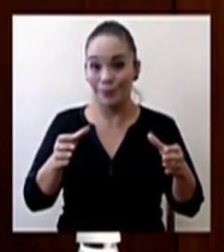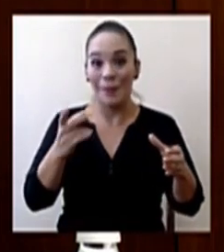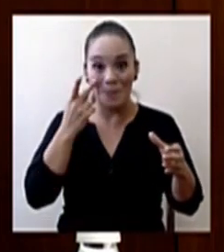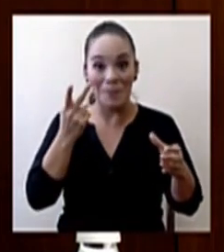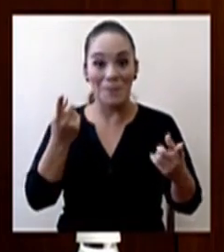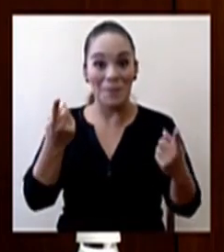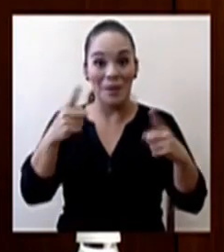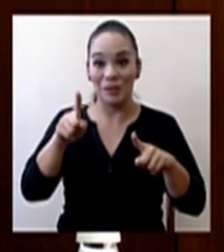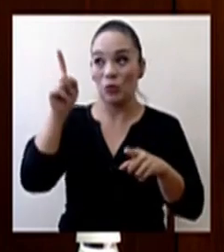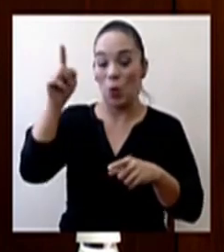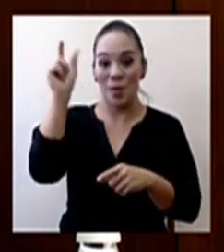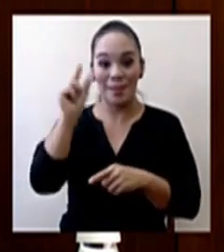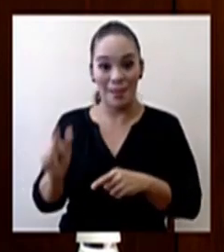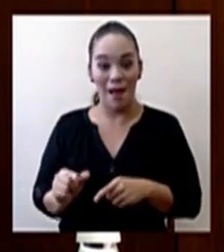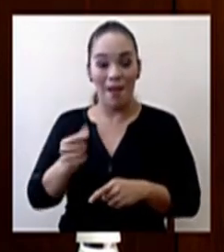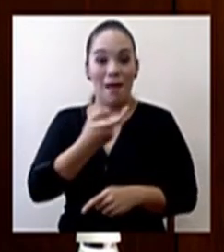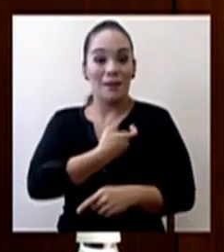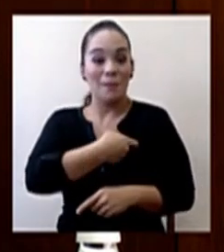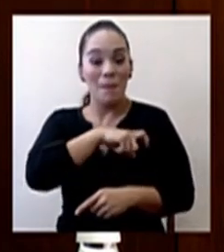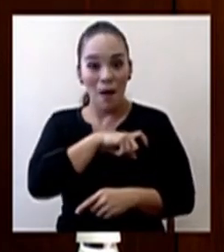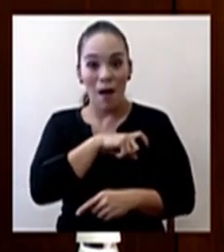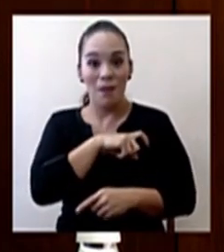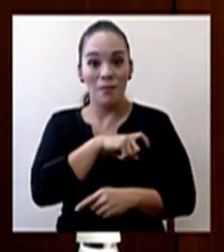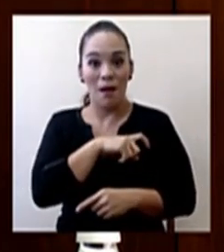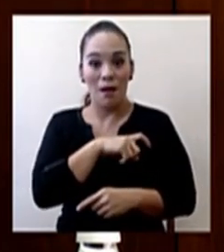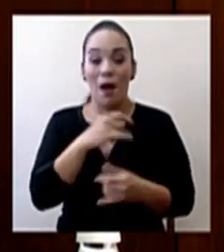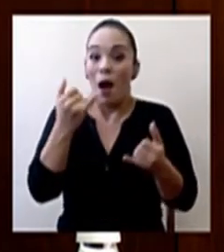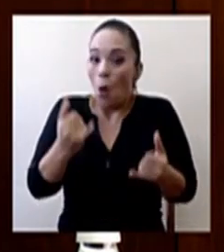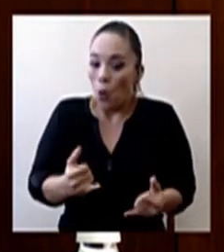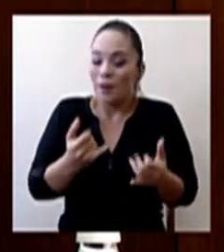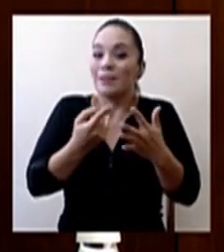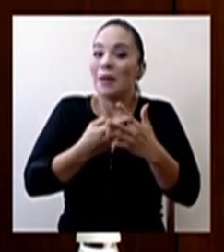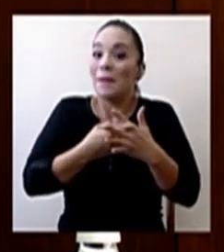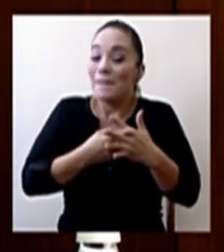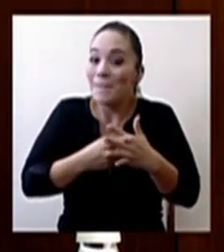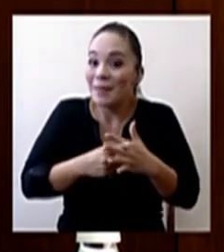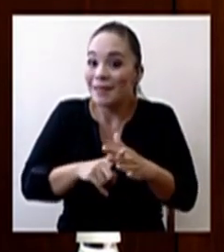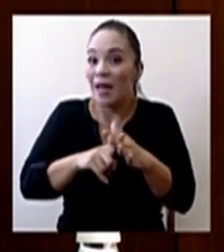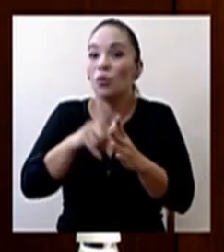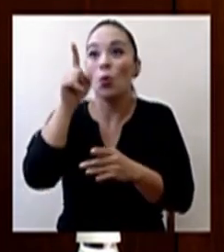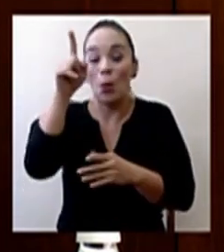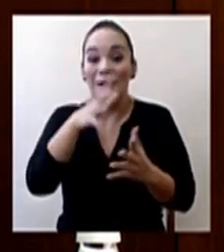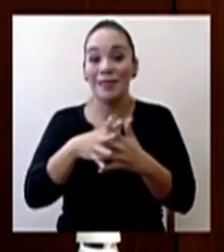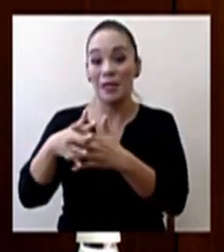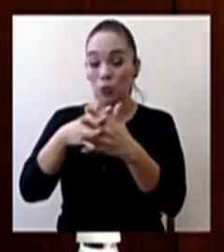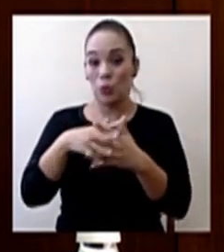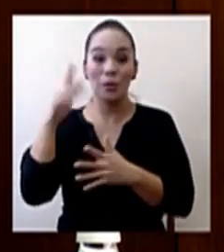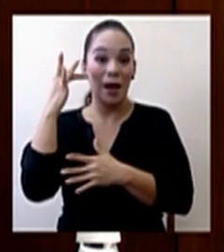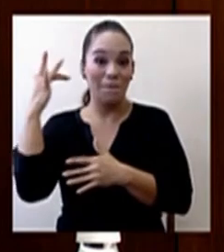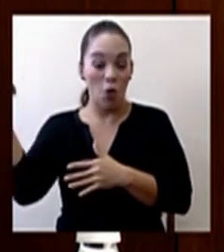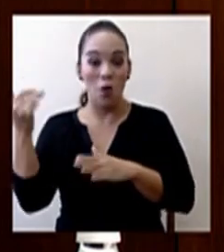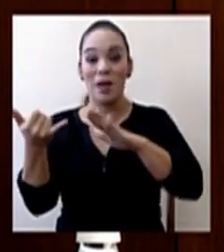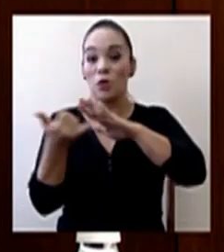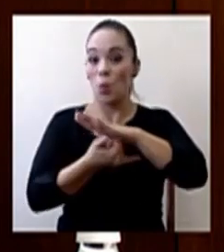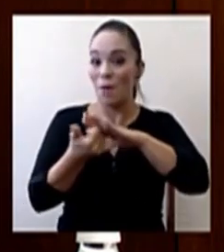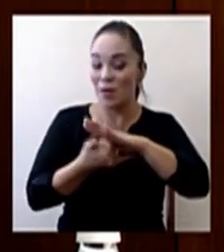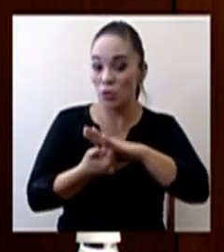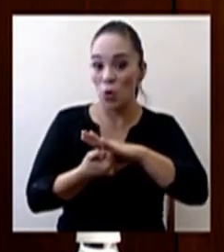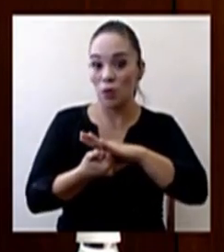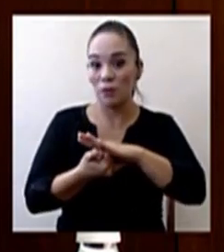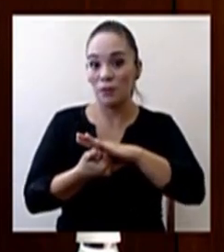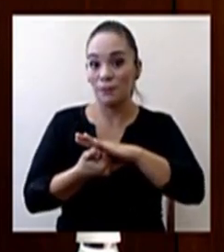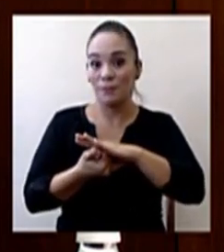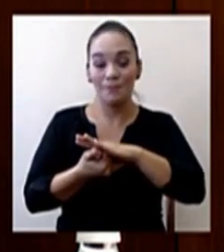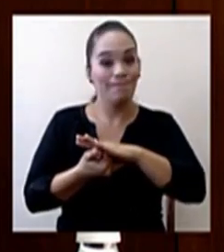y en Italia, y está comenzando a suceder en California y en Nueva York, no